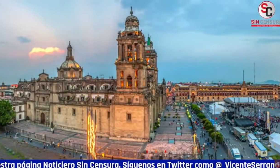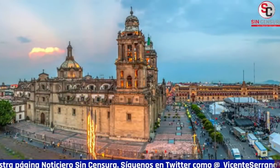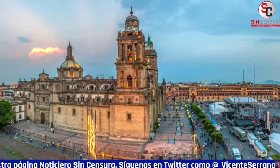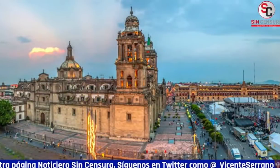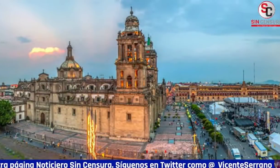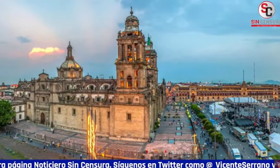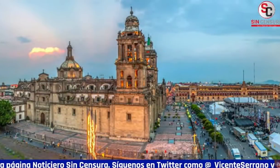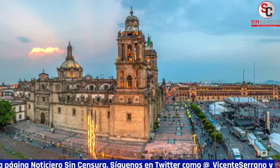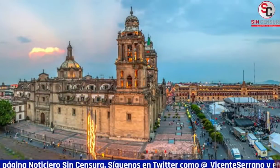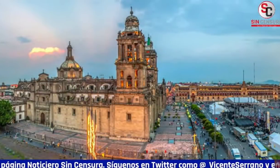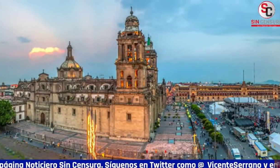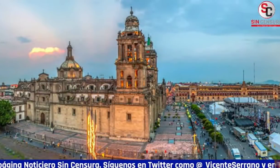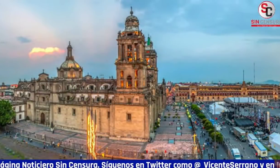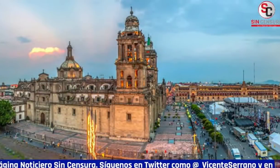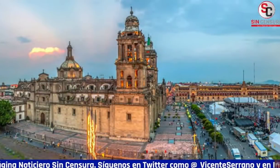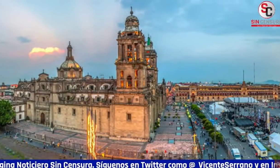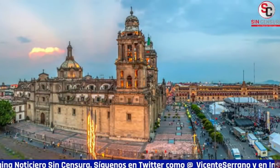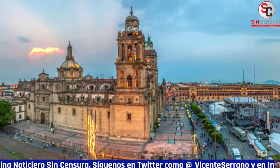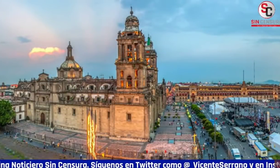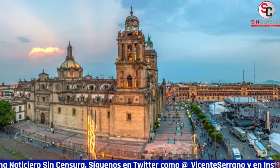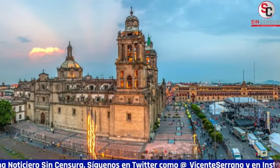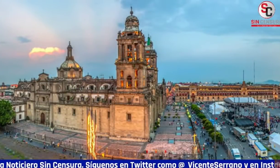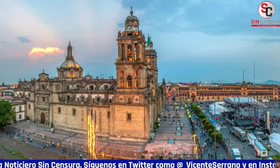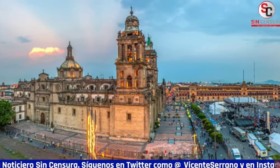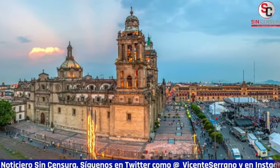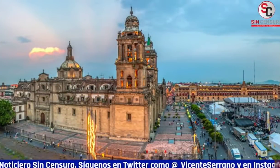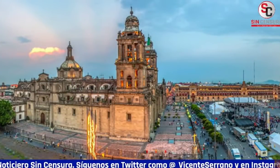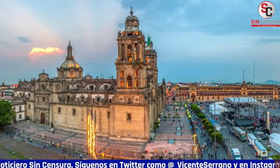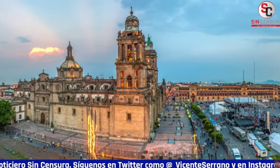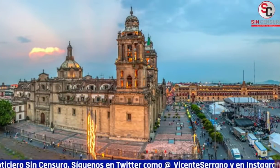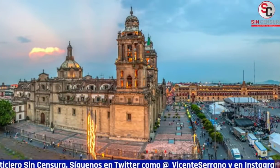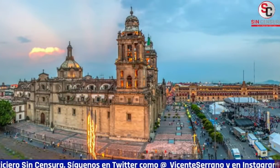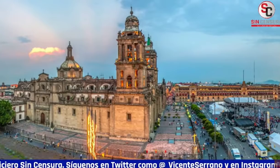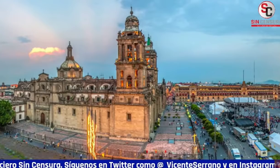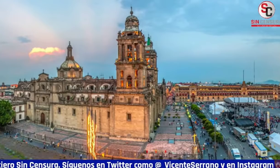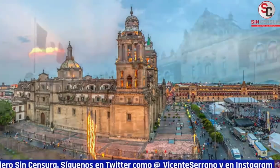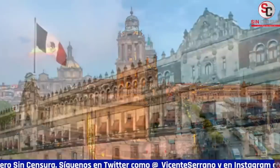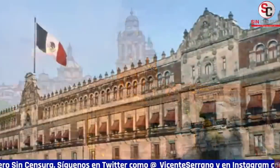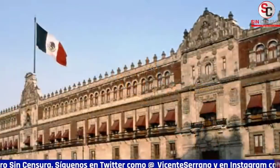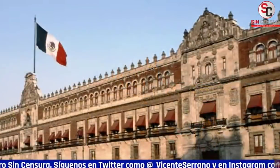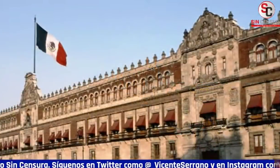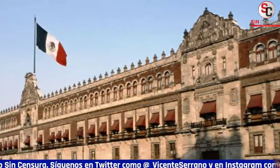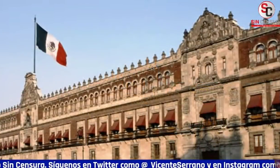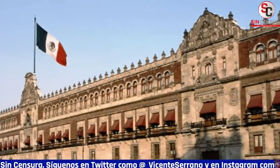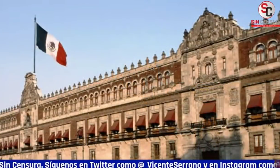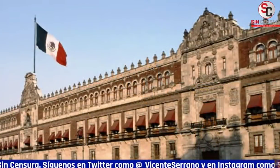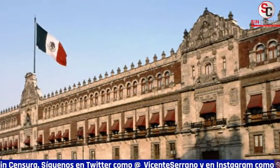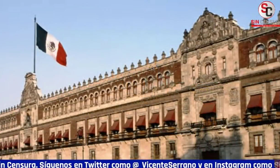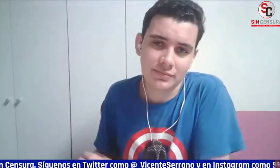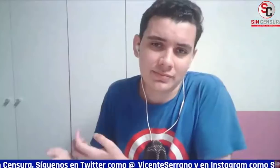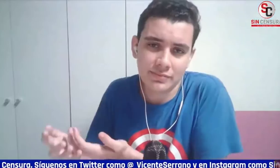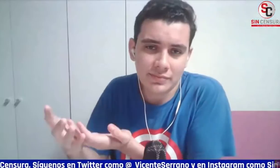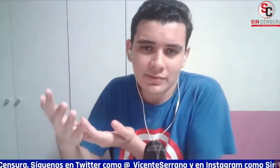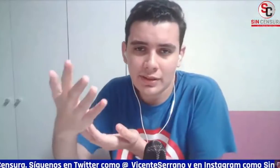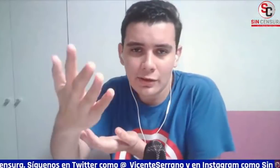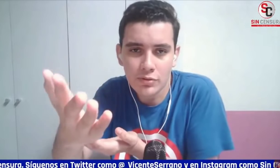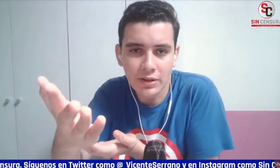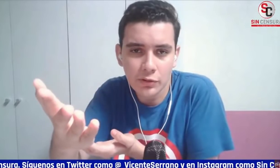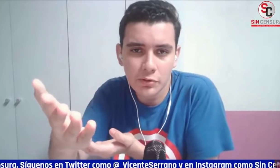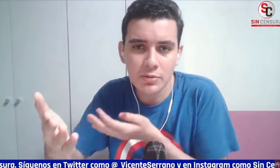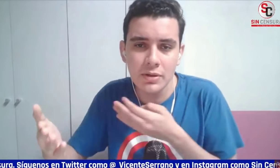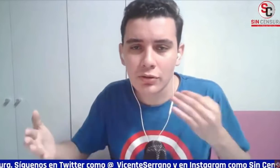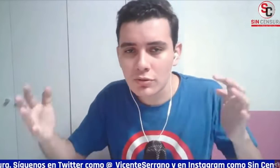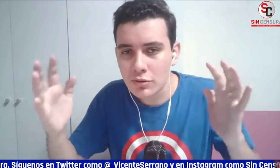Pudo haberse quedado en 0.0 y aún así seguiría siendo un fenómeno extraordinario. Y no solo eso, aumentó. Ahora,